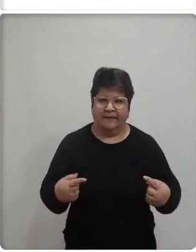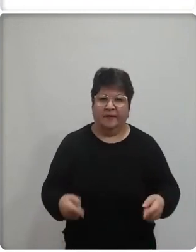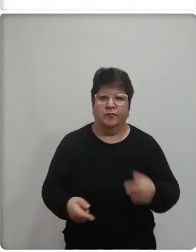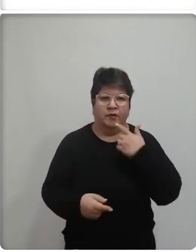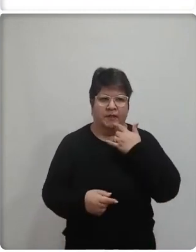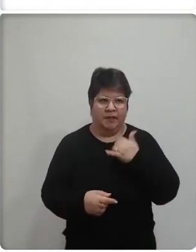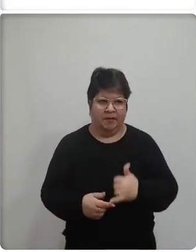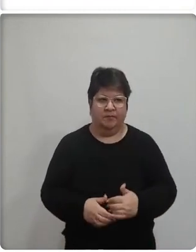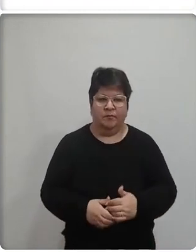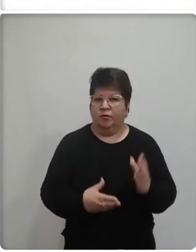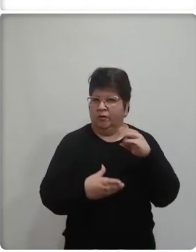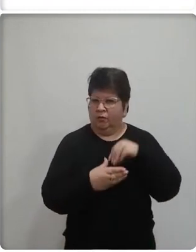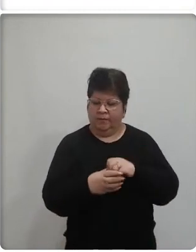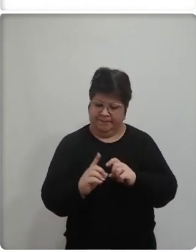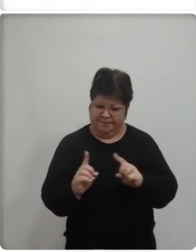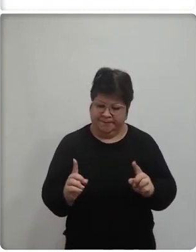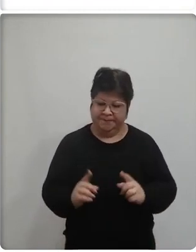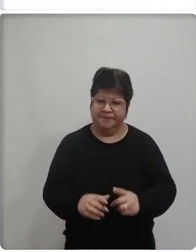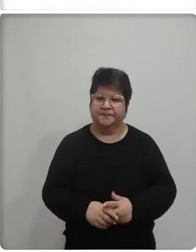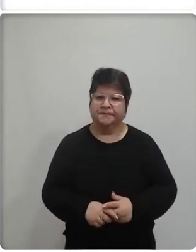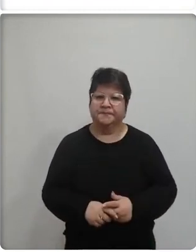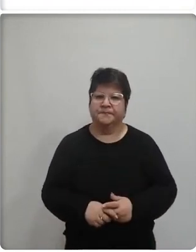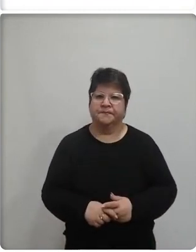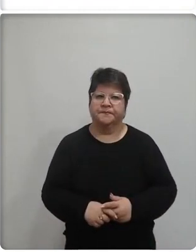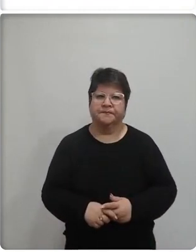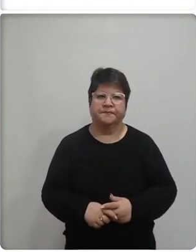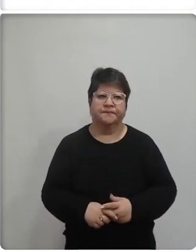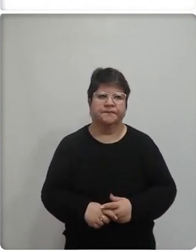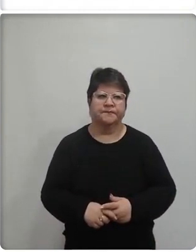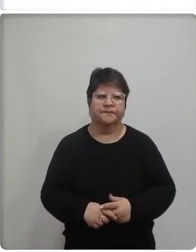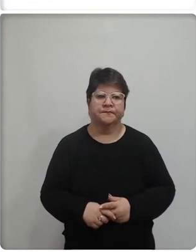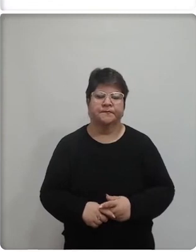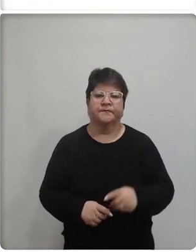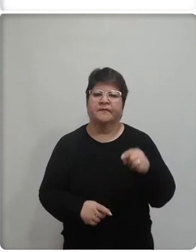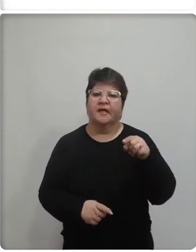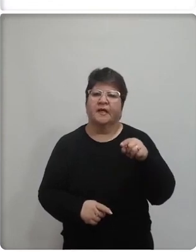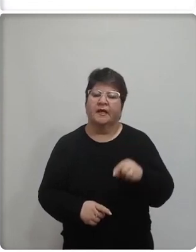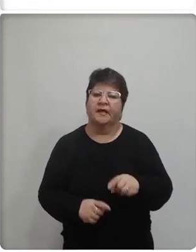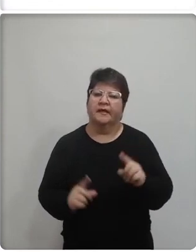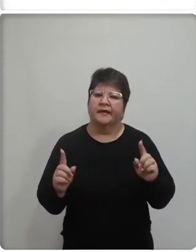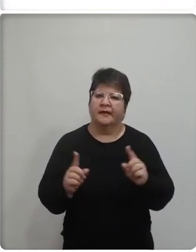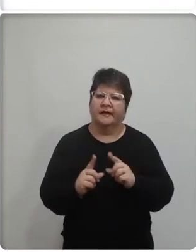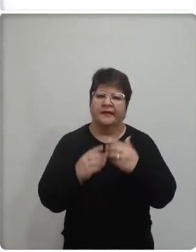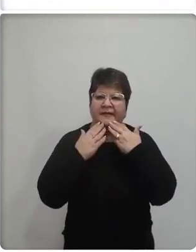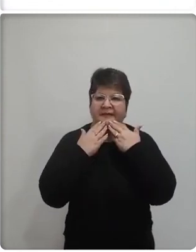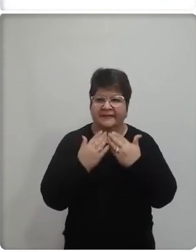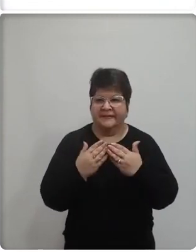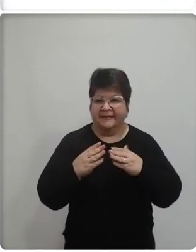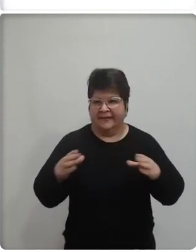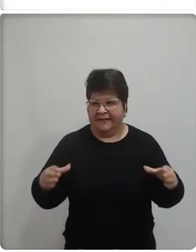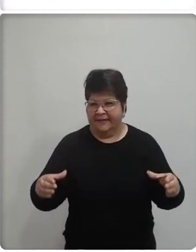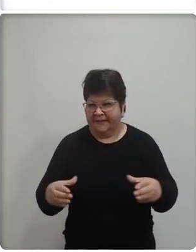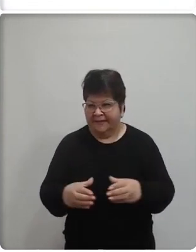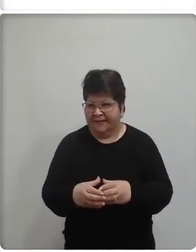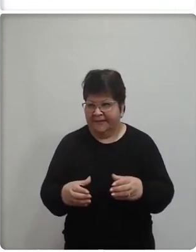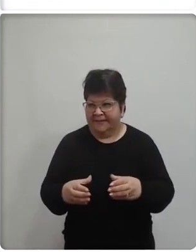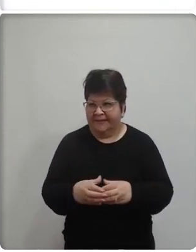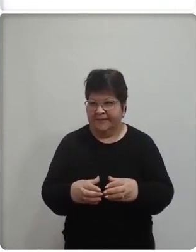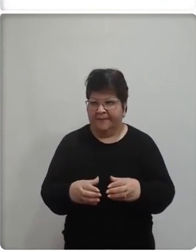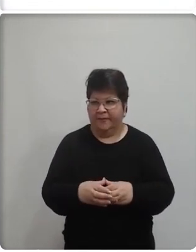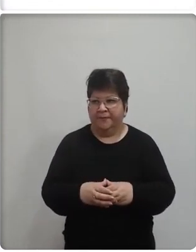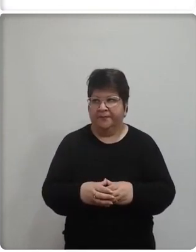cosas. Que es múltiple. Por acá el redondeo. Agradecer a todo el equipo del área